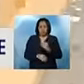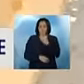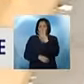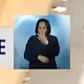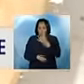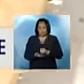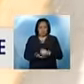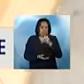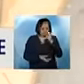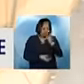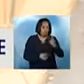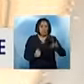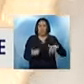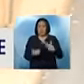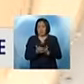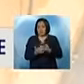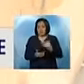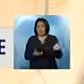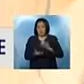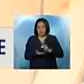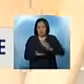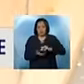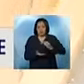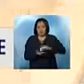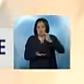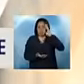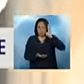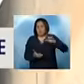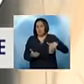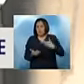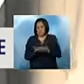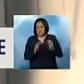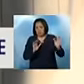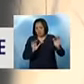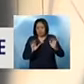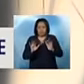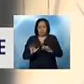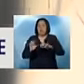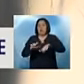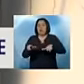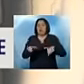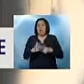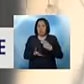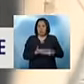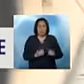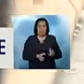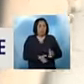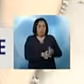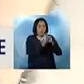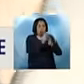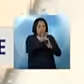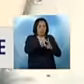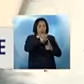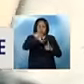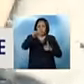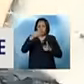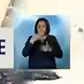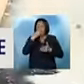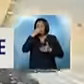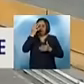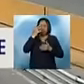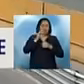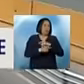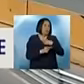ustedes observar que viene llegando más contingente policial también al lugar. En realidad los gases lacrimógenos se están lanzando